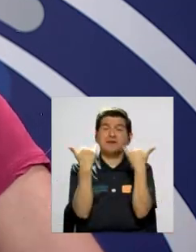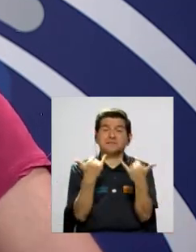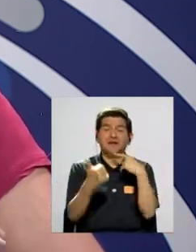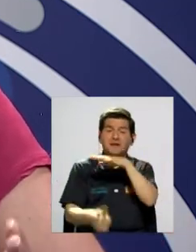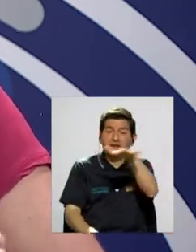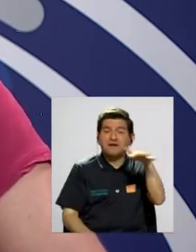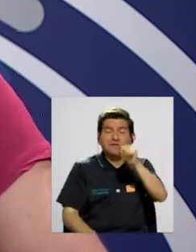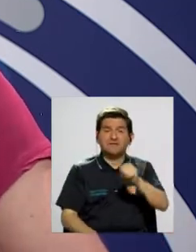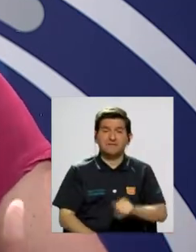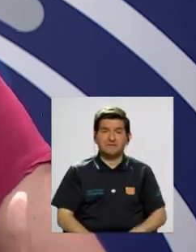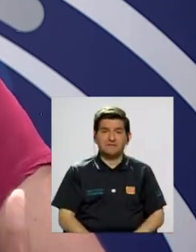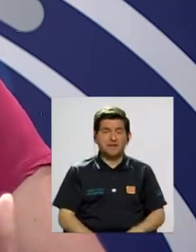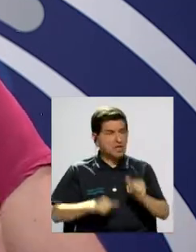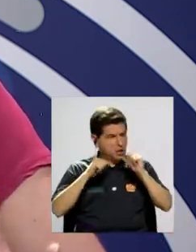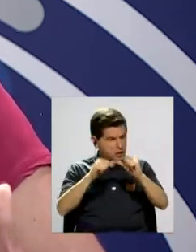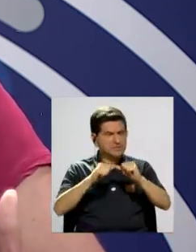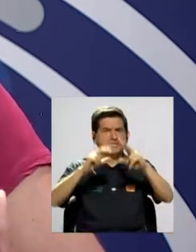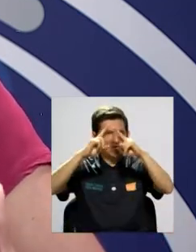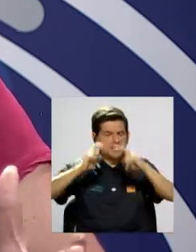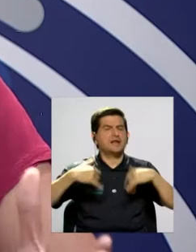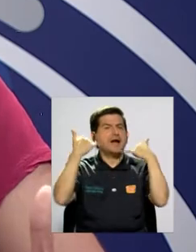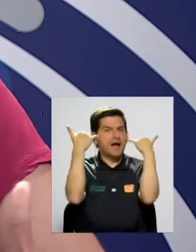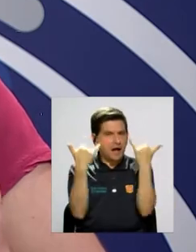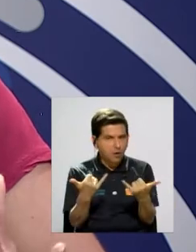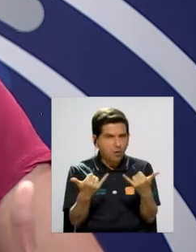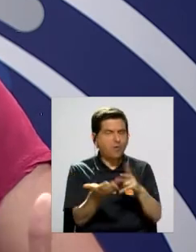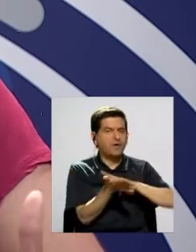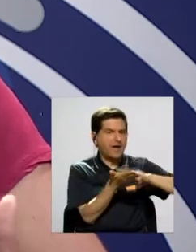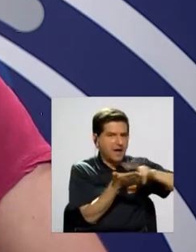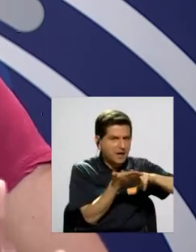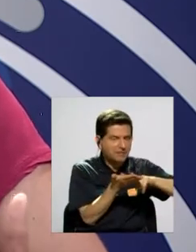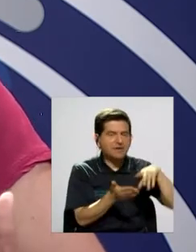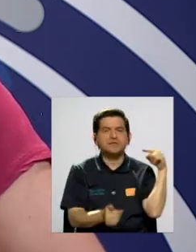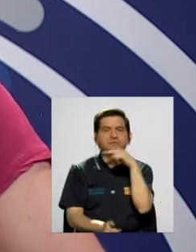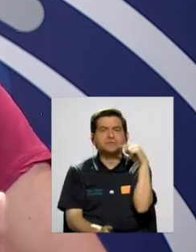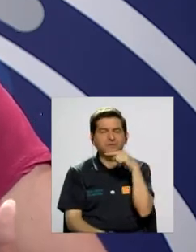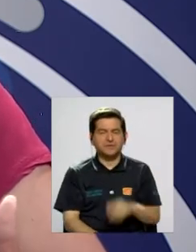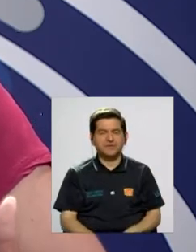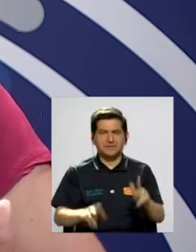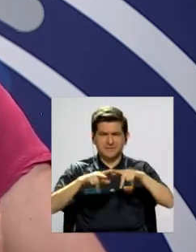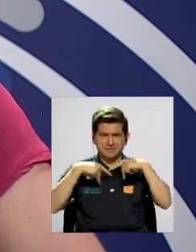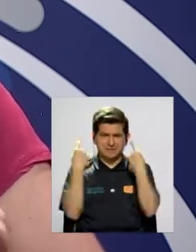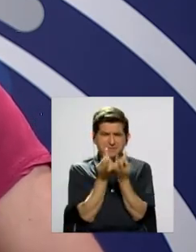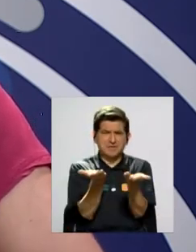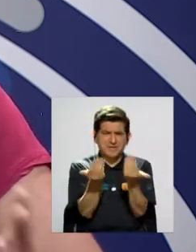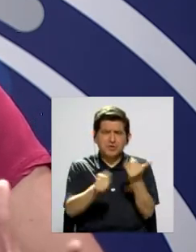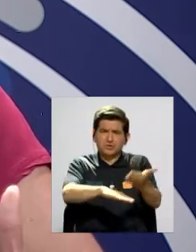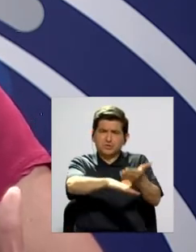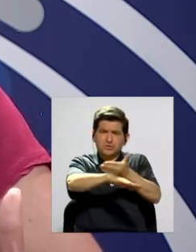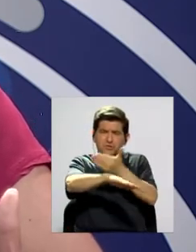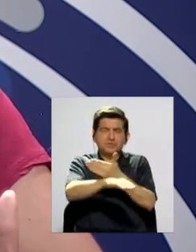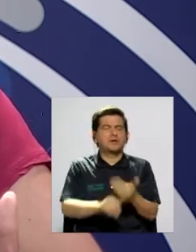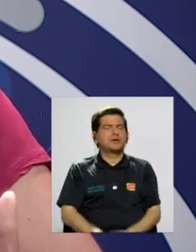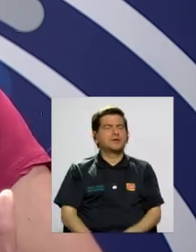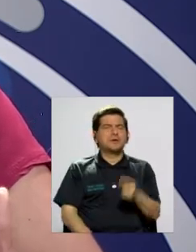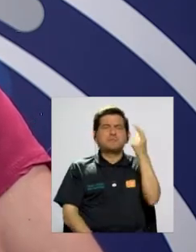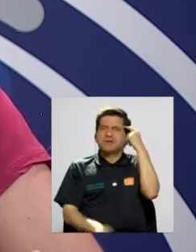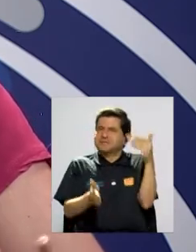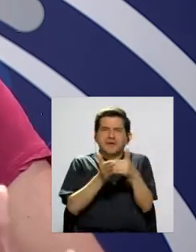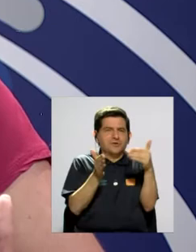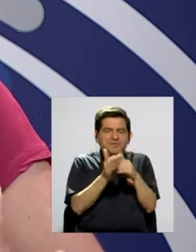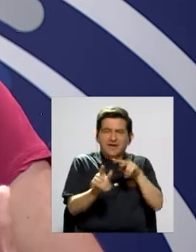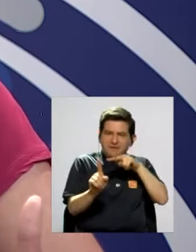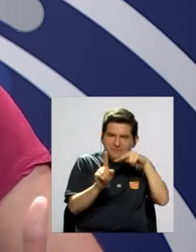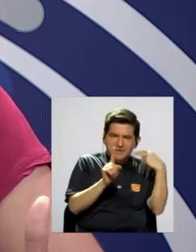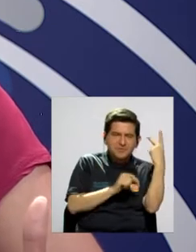realidad y por eso van a seguir juzgando ahora a Liberación y la Unidad. Si estos partidos quieren crecer, tienen que replantearse su visión de país